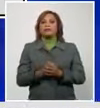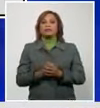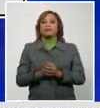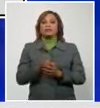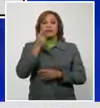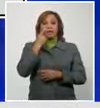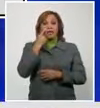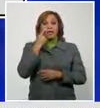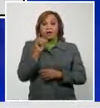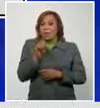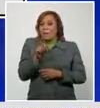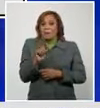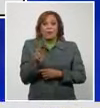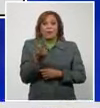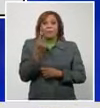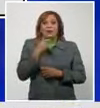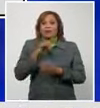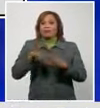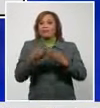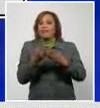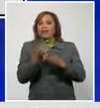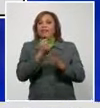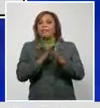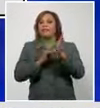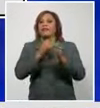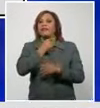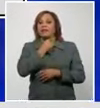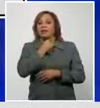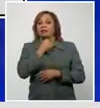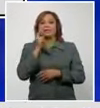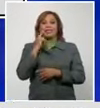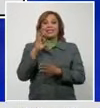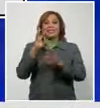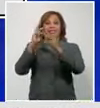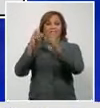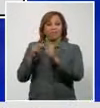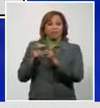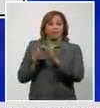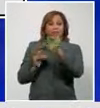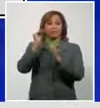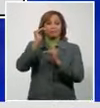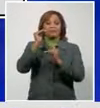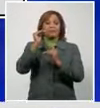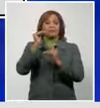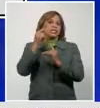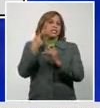enero ya tenemos 2.952 casos confirmados,